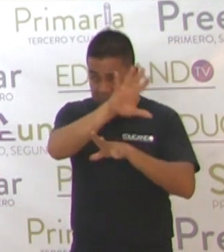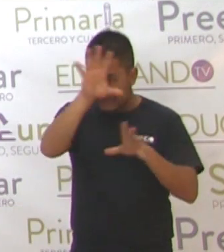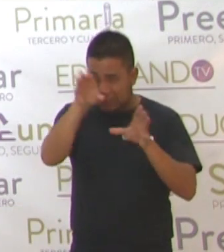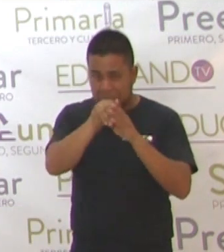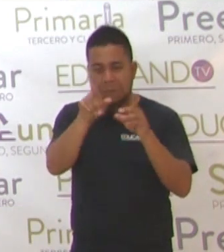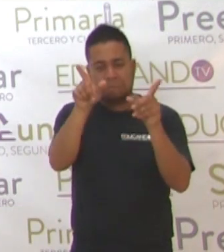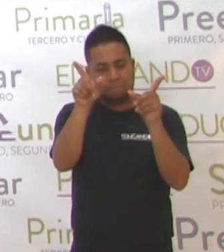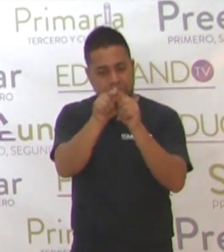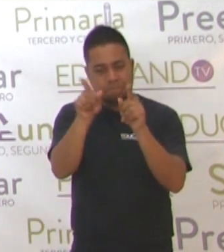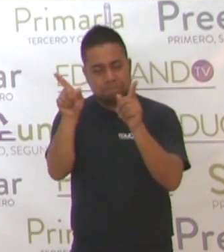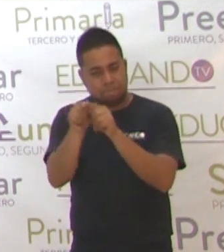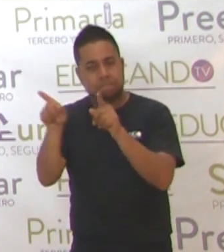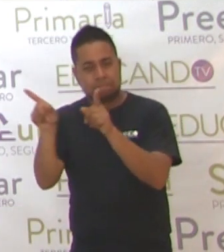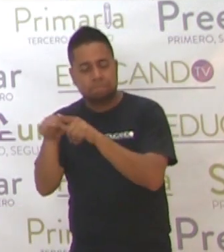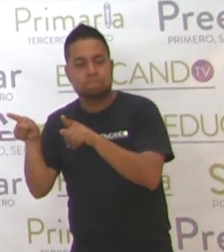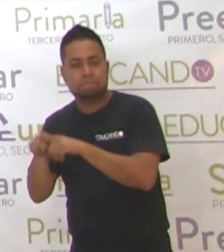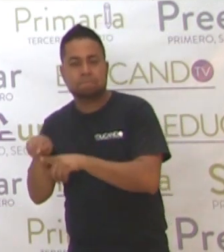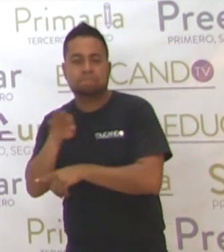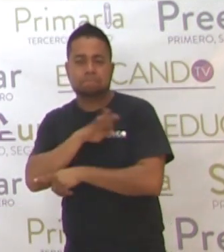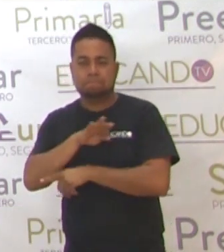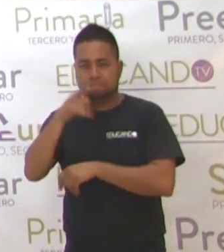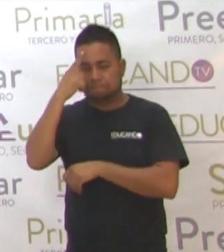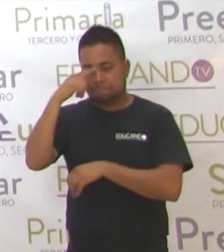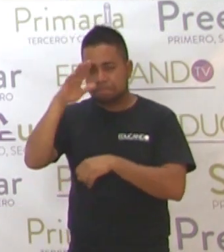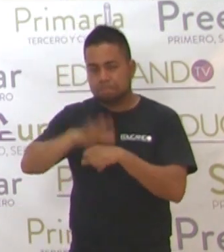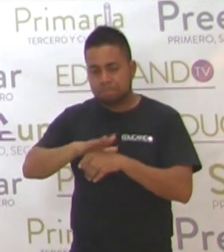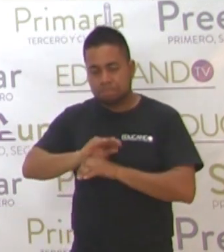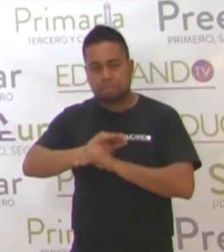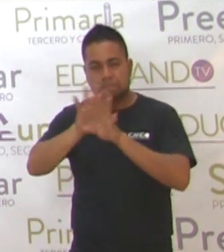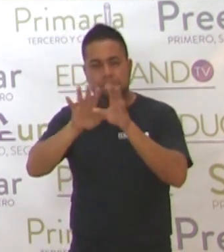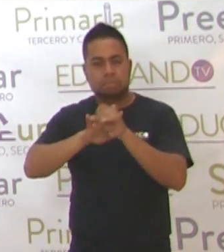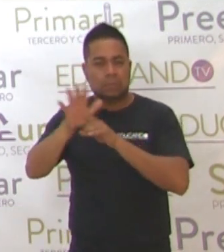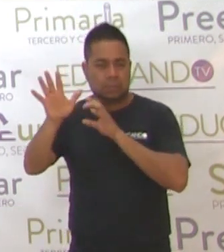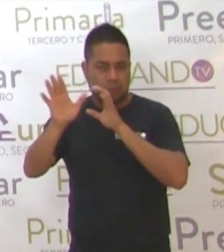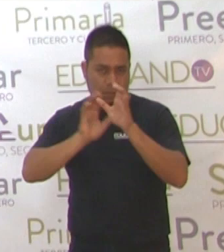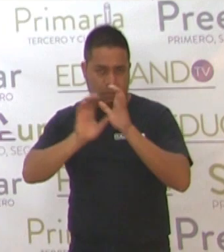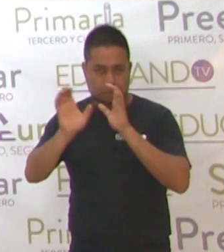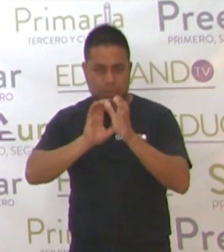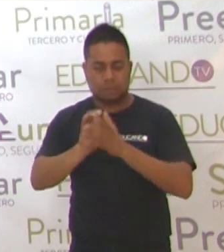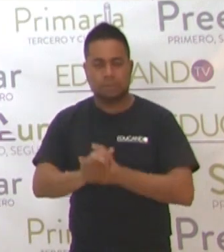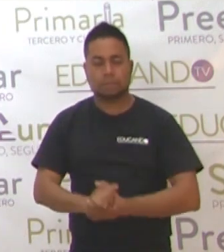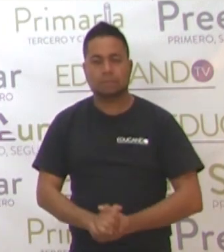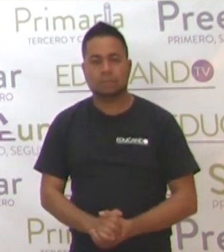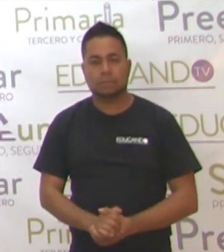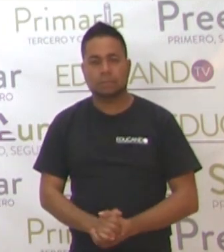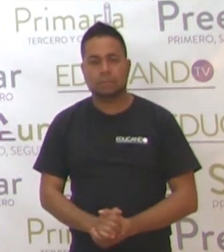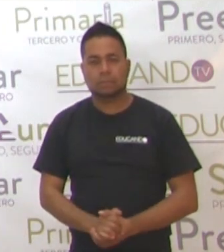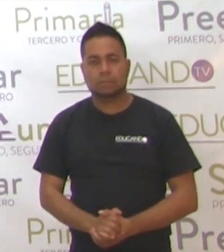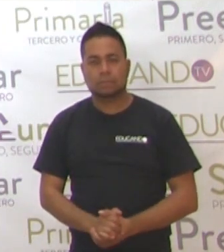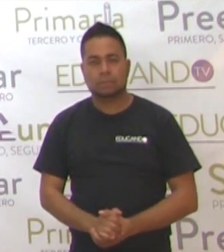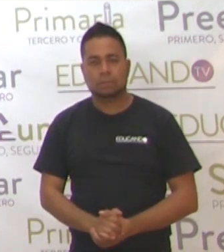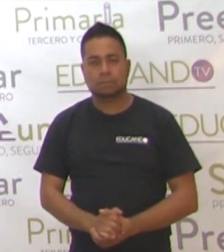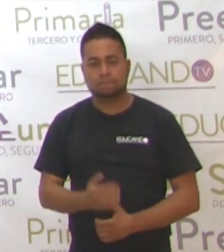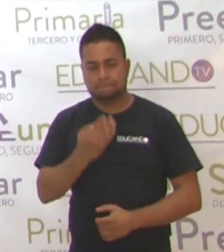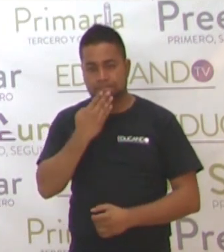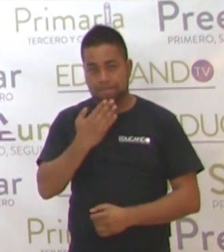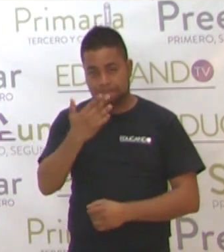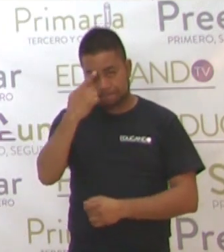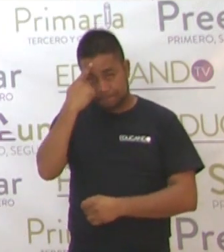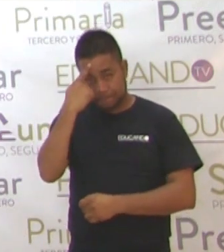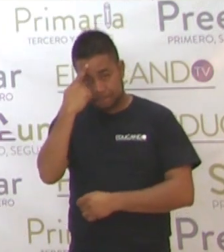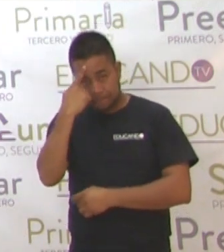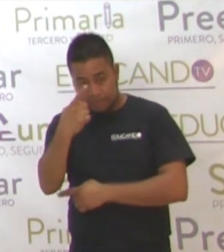tener mejor o más clara la comunicación bien para ello estos ejemplos que tenemos